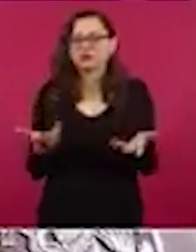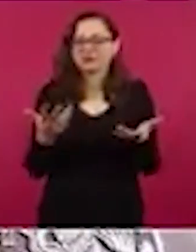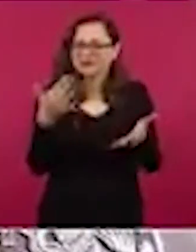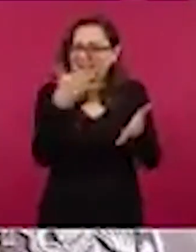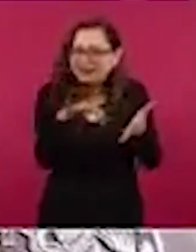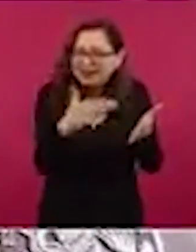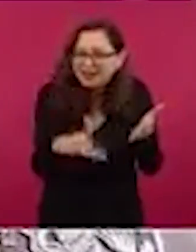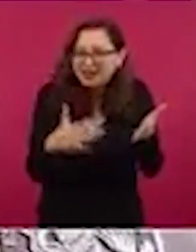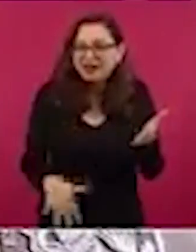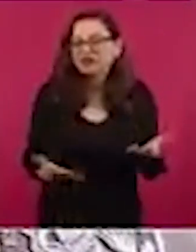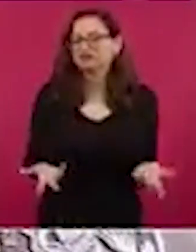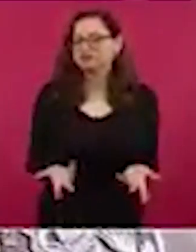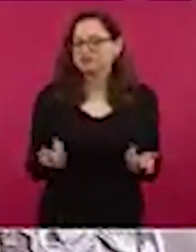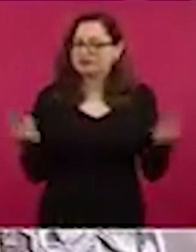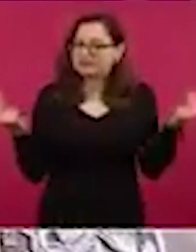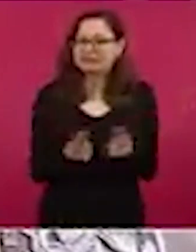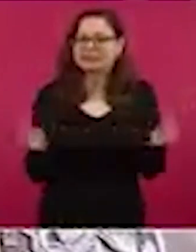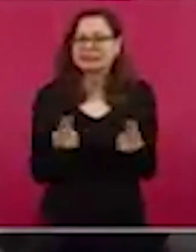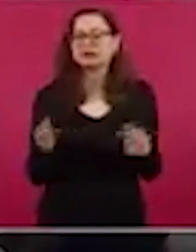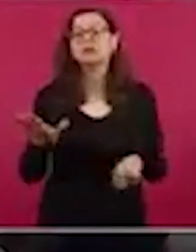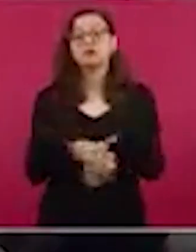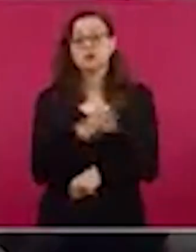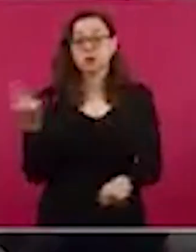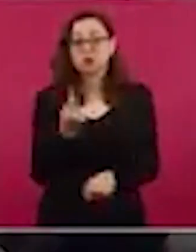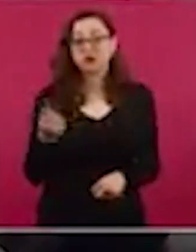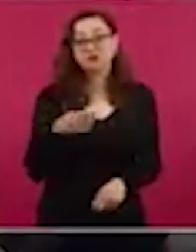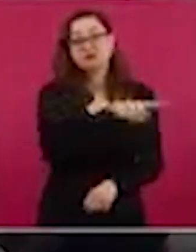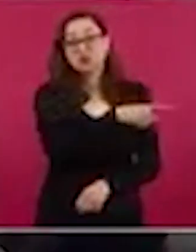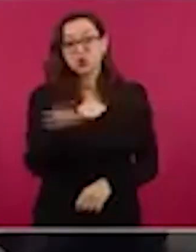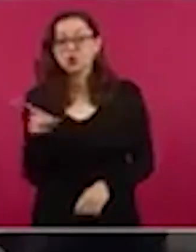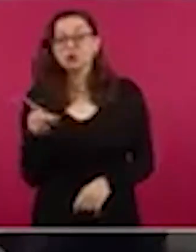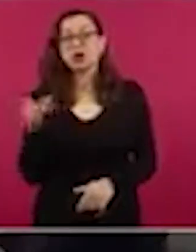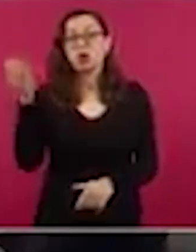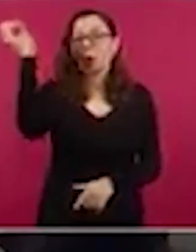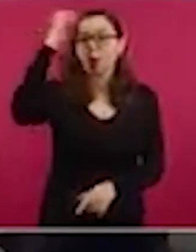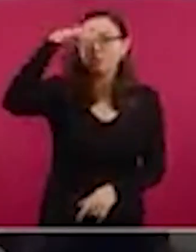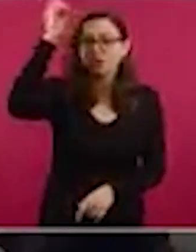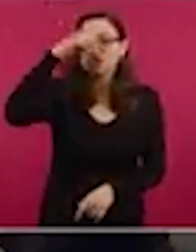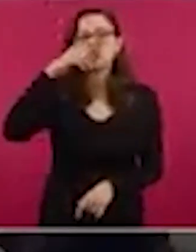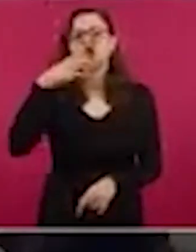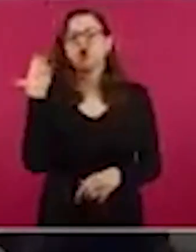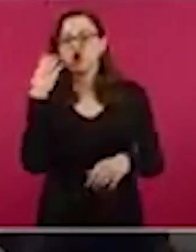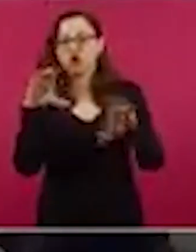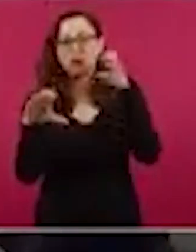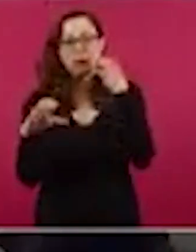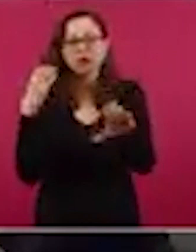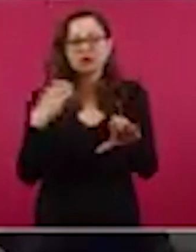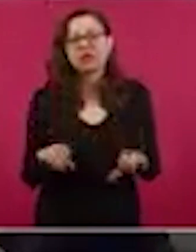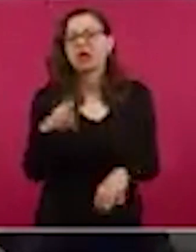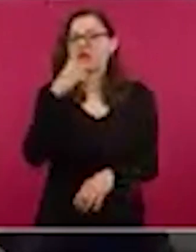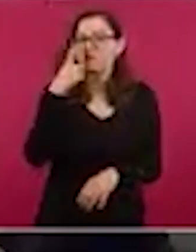de Toronto, las confirmaba y realizara un análisis forense en su teléfono. El grupo también